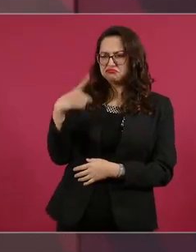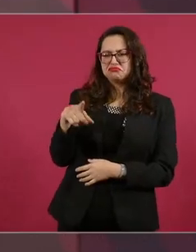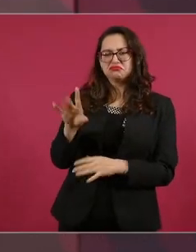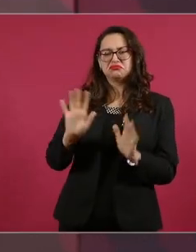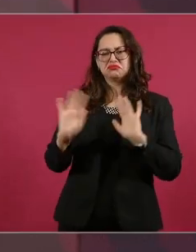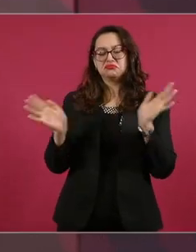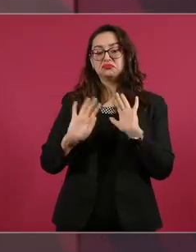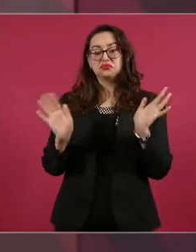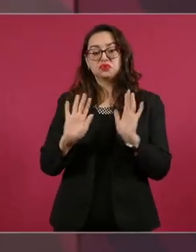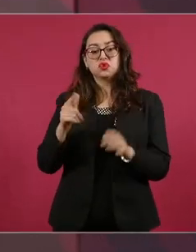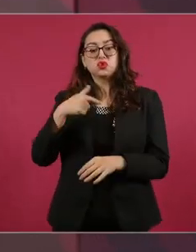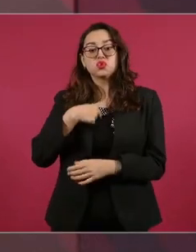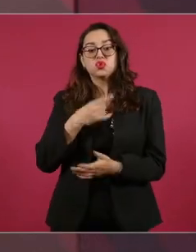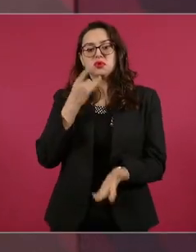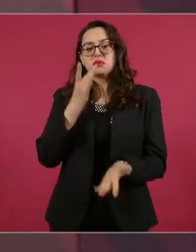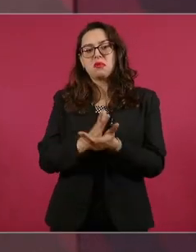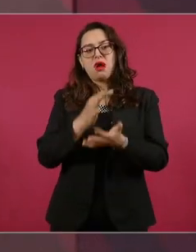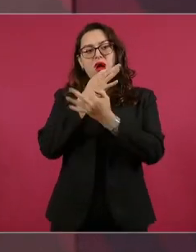Yo nada más denuncio